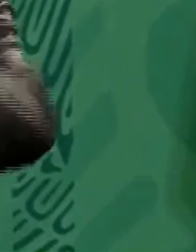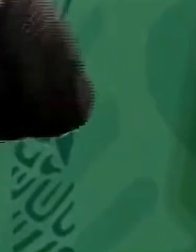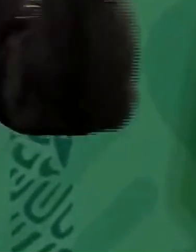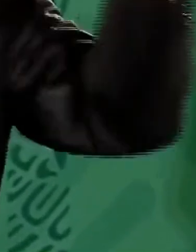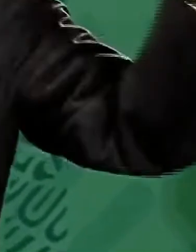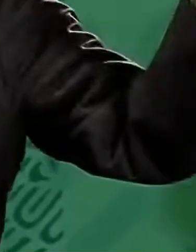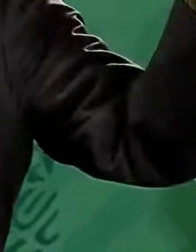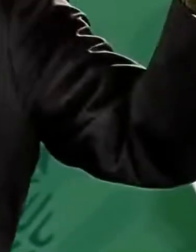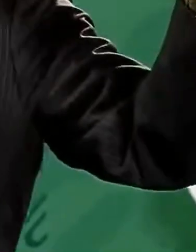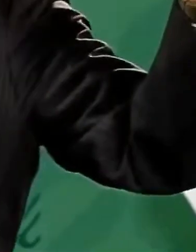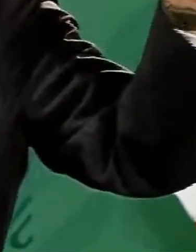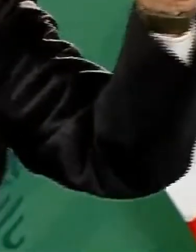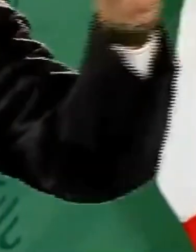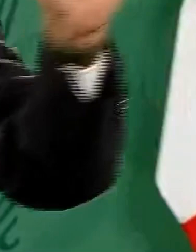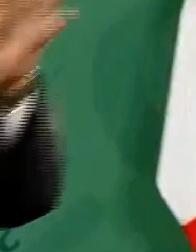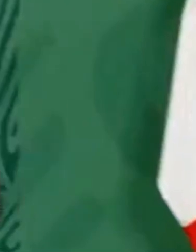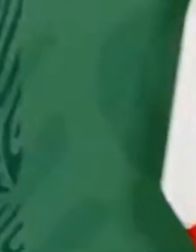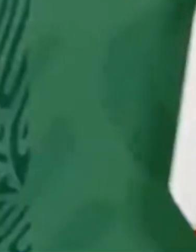Un mago,